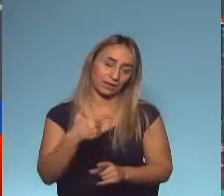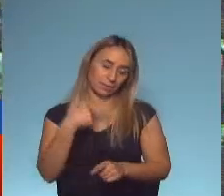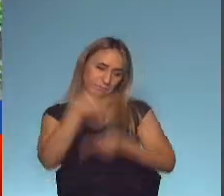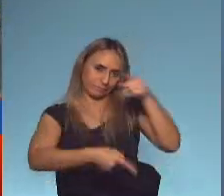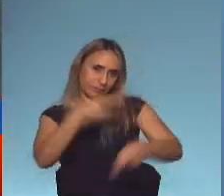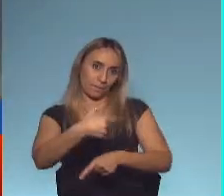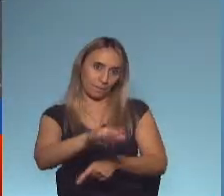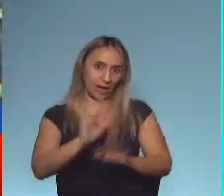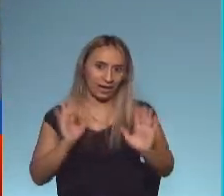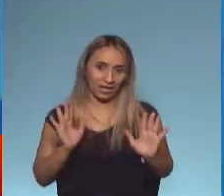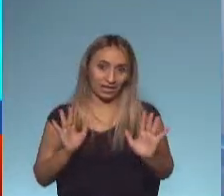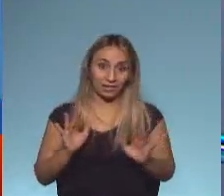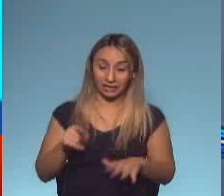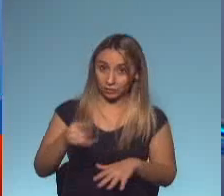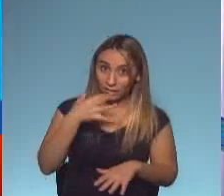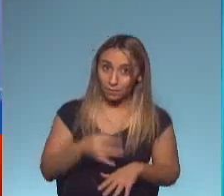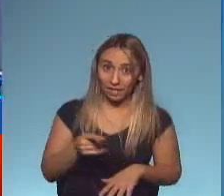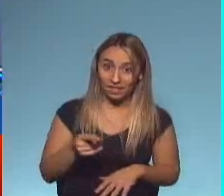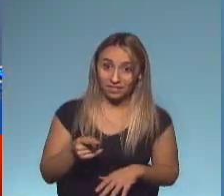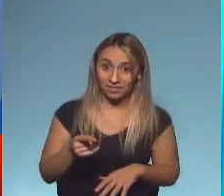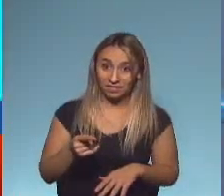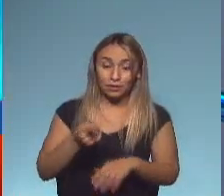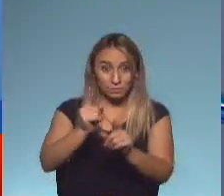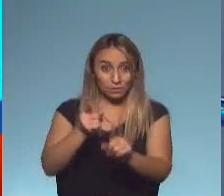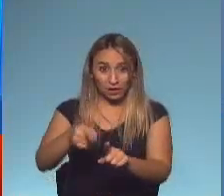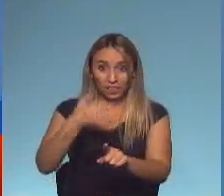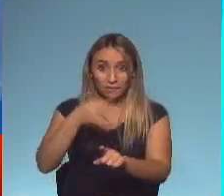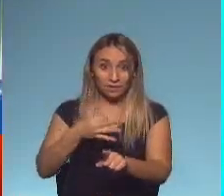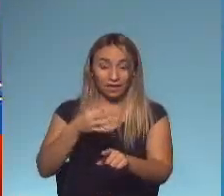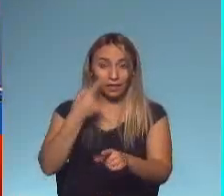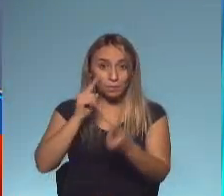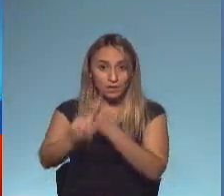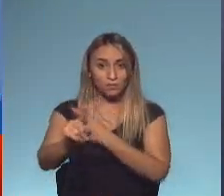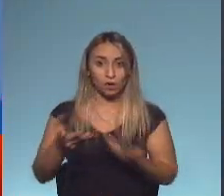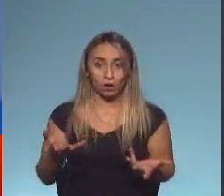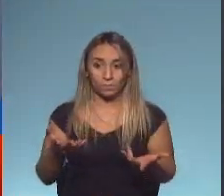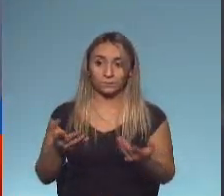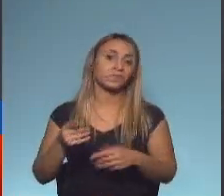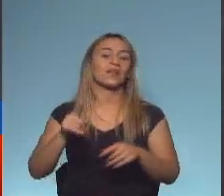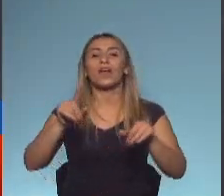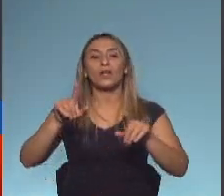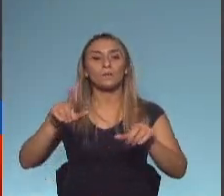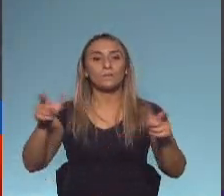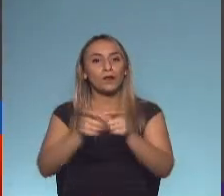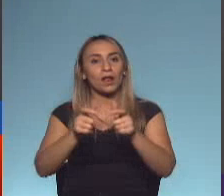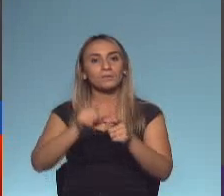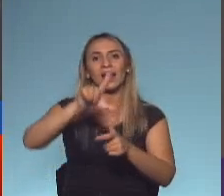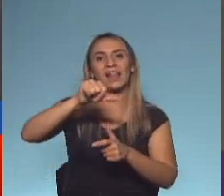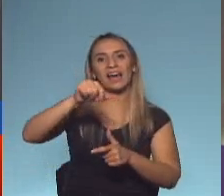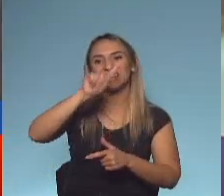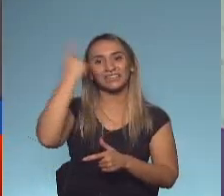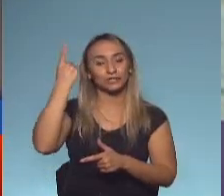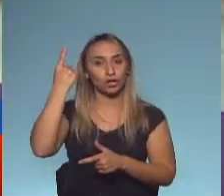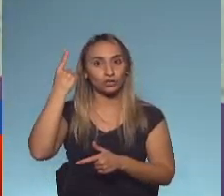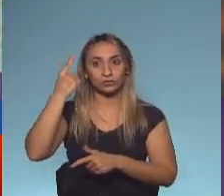todo. Esto sucedió. Esto que acabamos de escuchar sucedió al aire en La Nación Más con Patricia Bullrich. Es